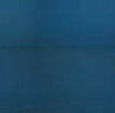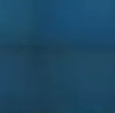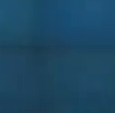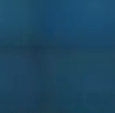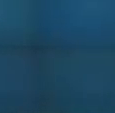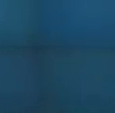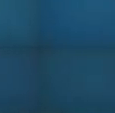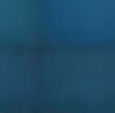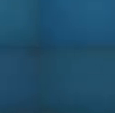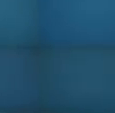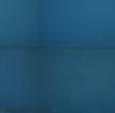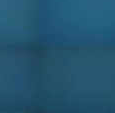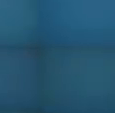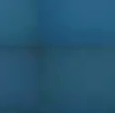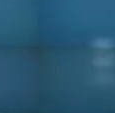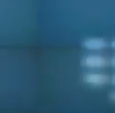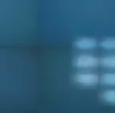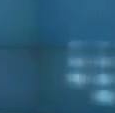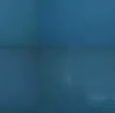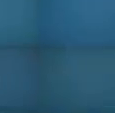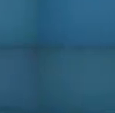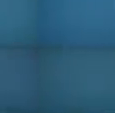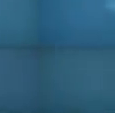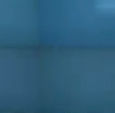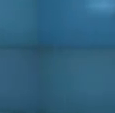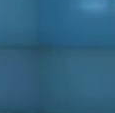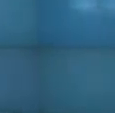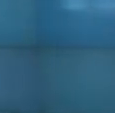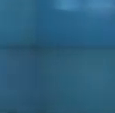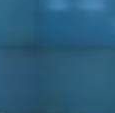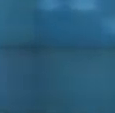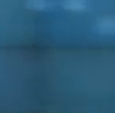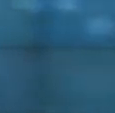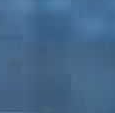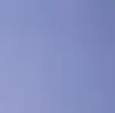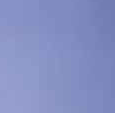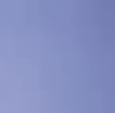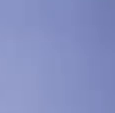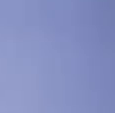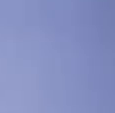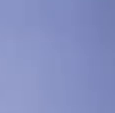Información de último minuto, nos trasladamos al Palacio de Miraflores con nuestra compañera María Jiménez.